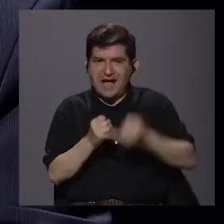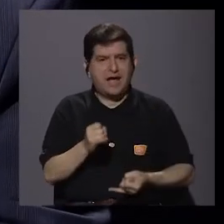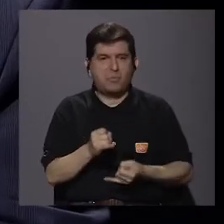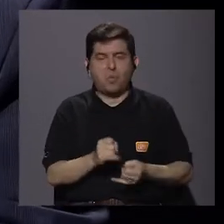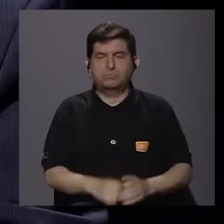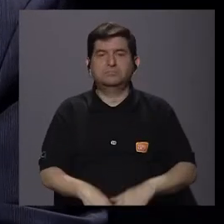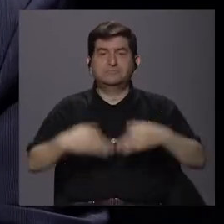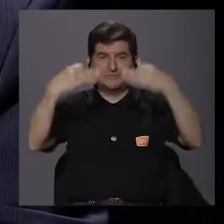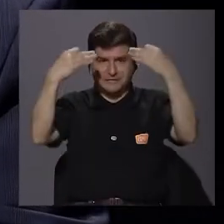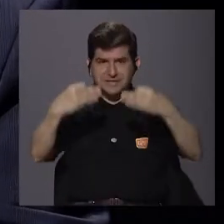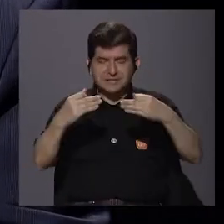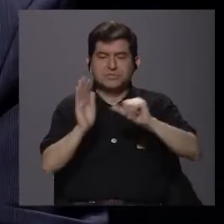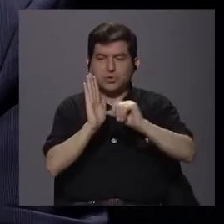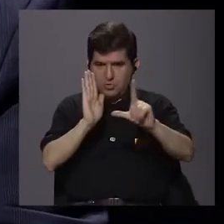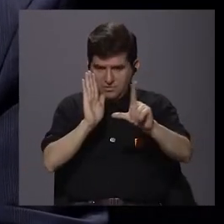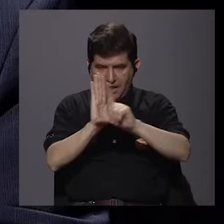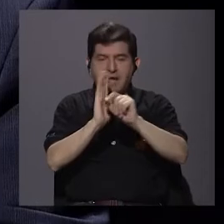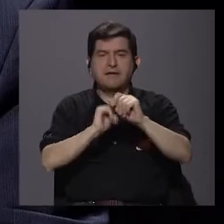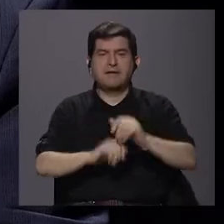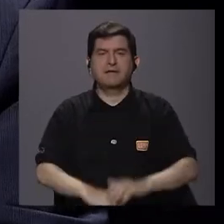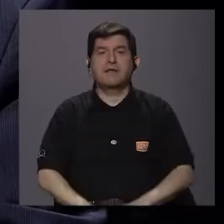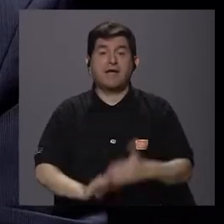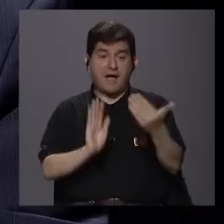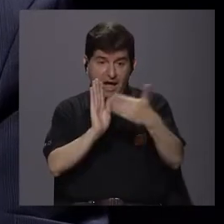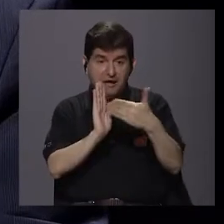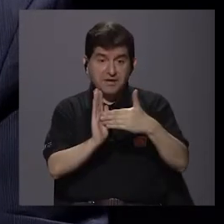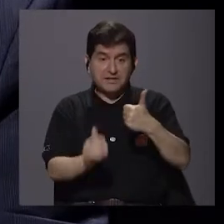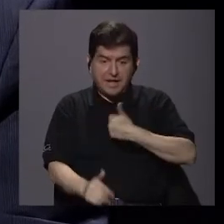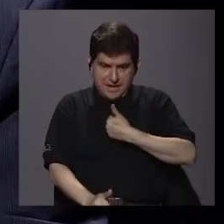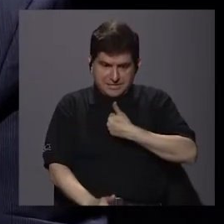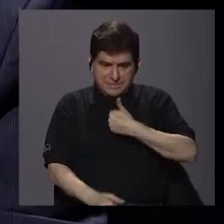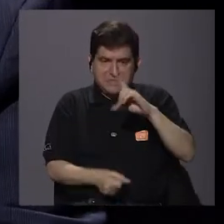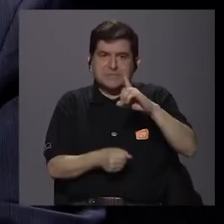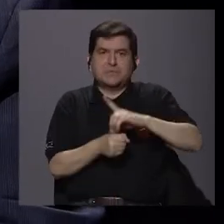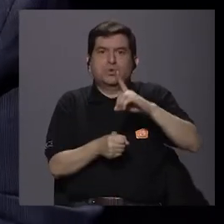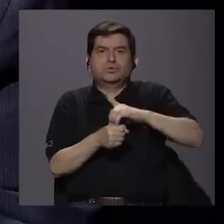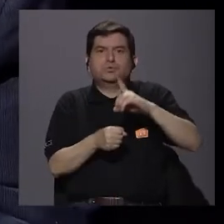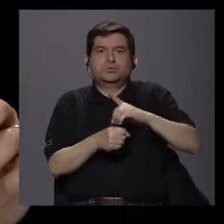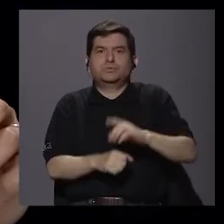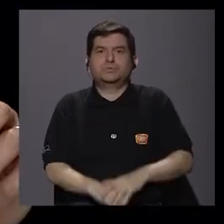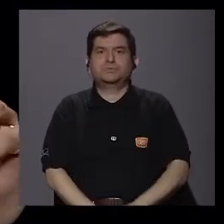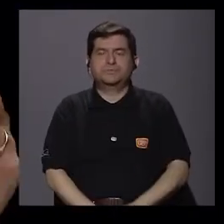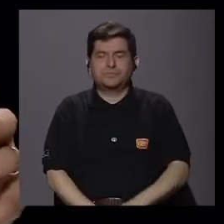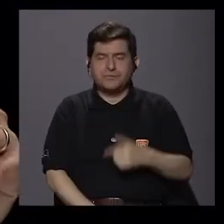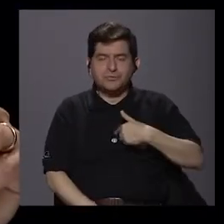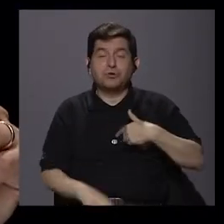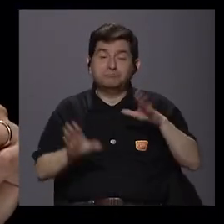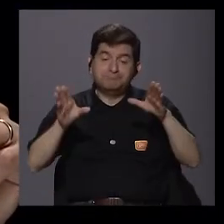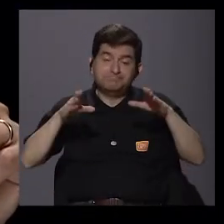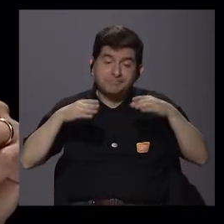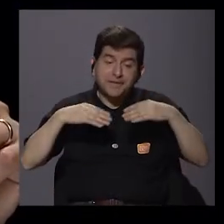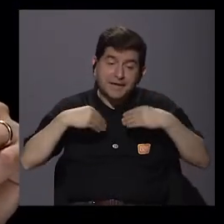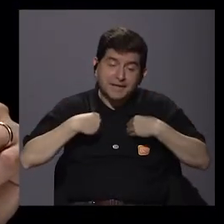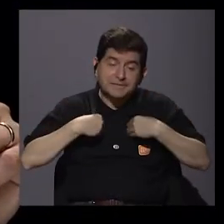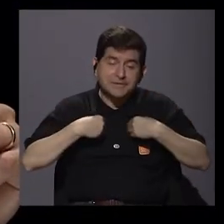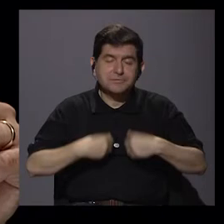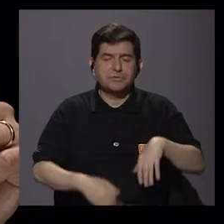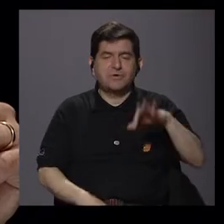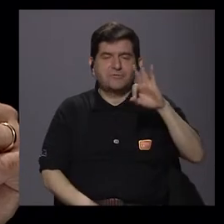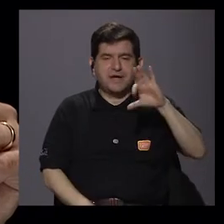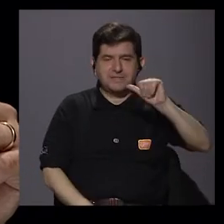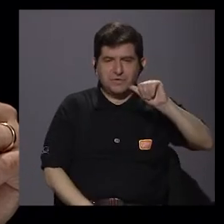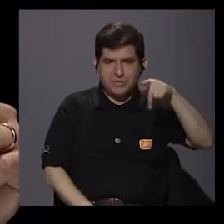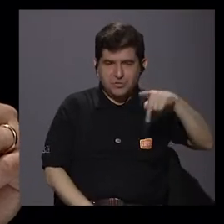terminó por decisión de la asamblea legislativa perjudicándose los diputados aunque reconocer con